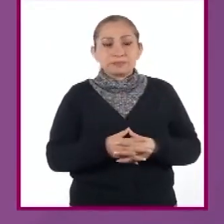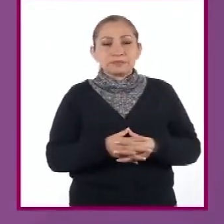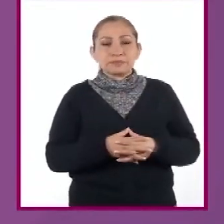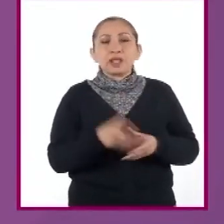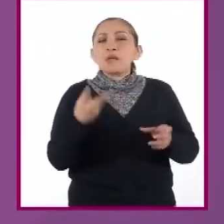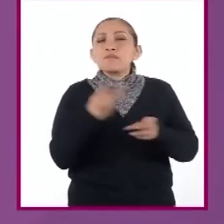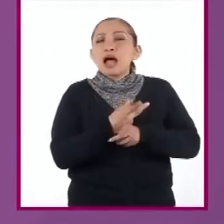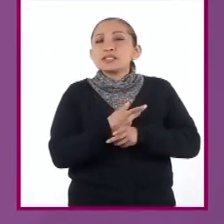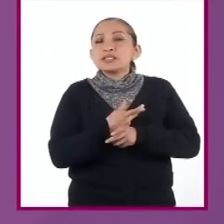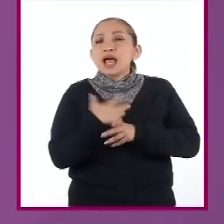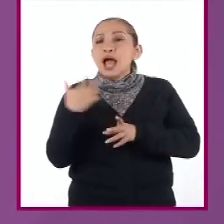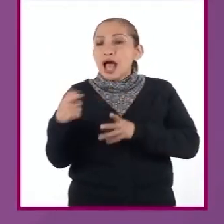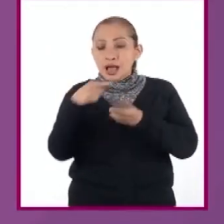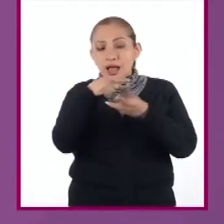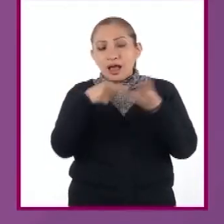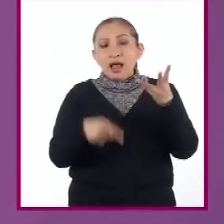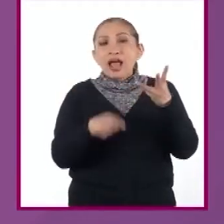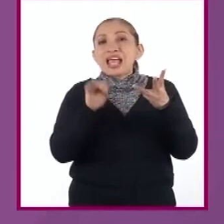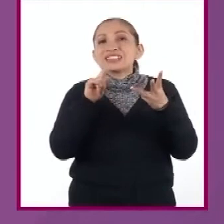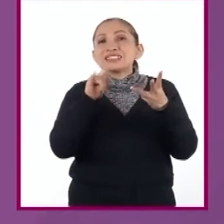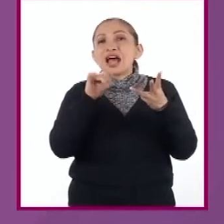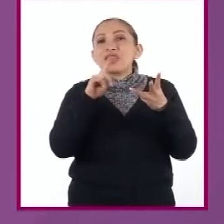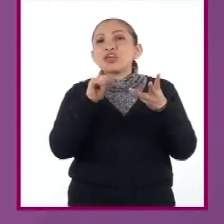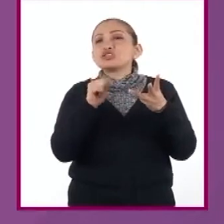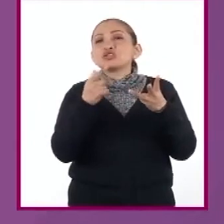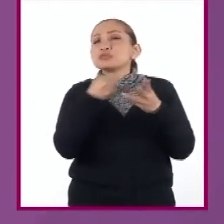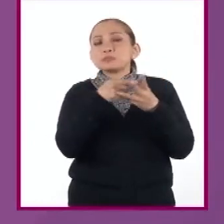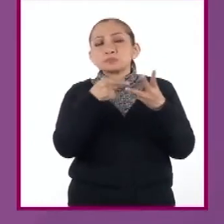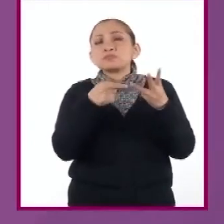¿Qué pasa con los estados de agregación de la materia?